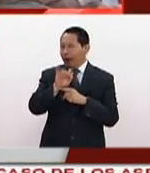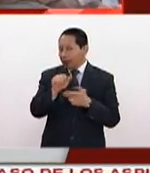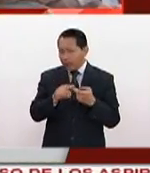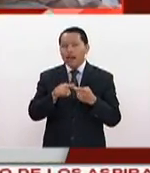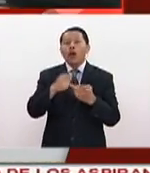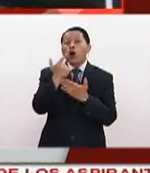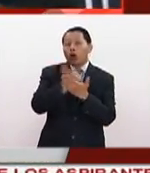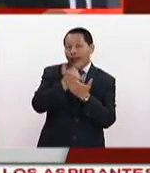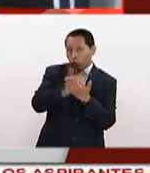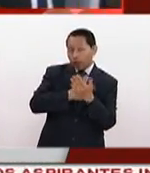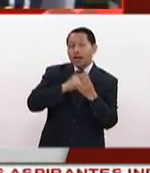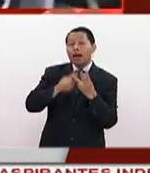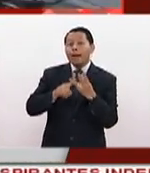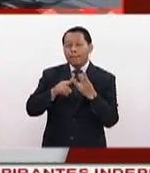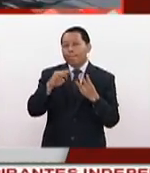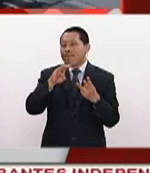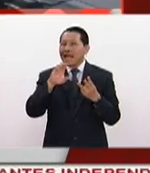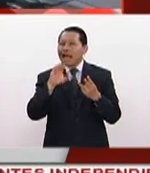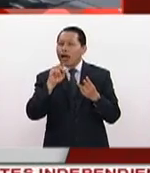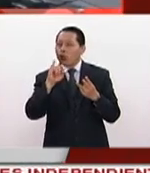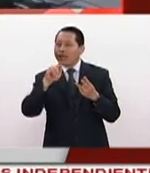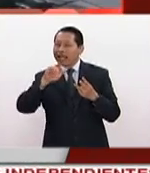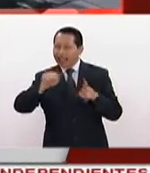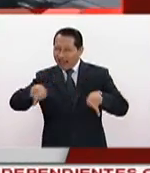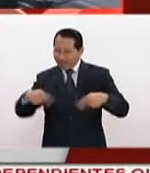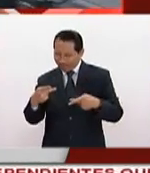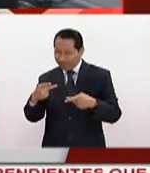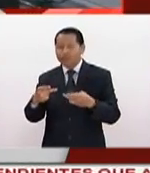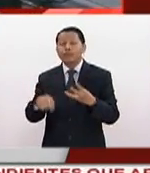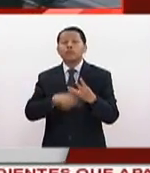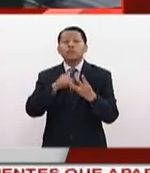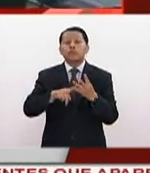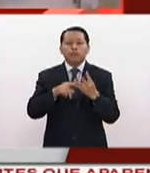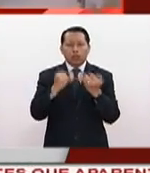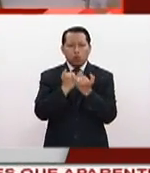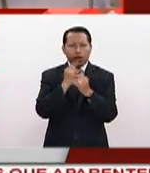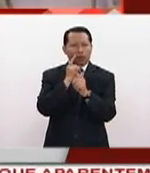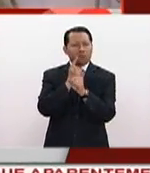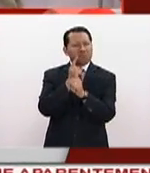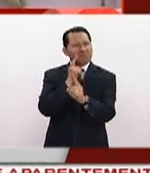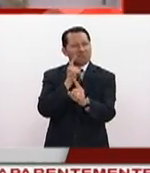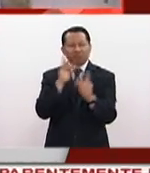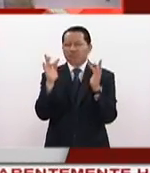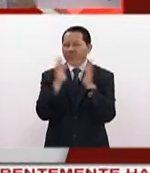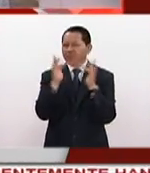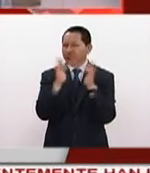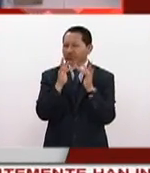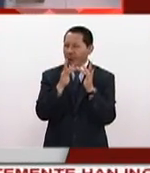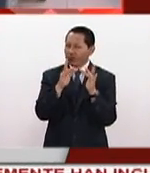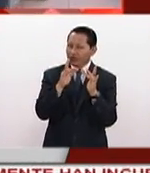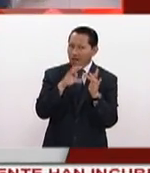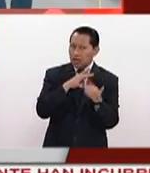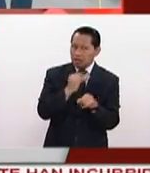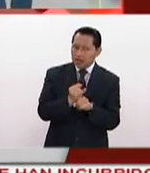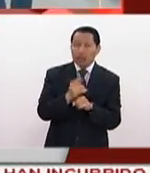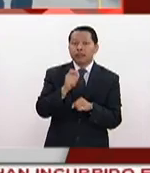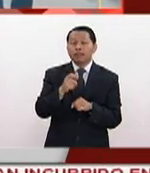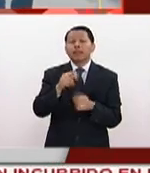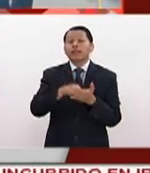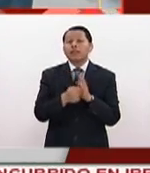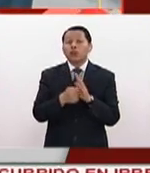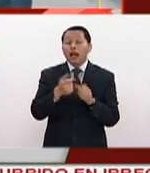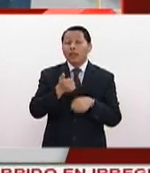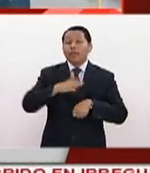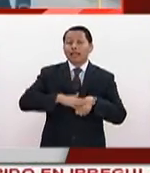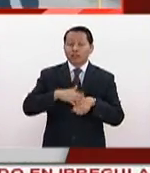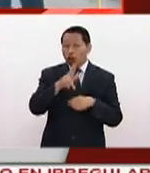contaduría, técnico en mercadotecnia y también tenemos una carrera a distancia. Bueno, 2 carreras, técnico en administración